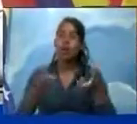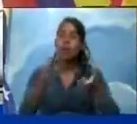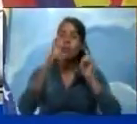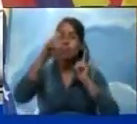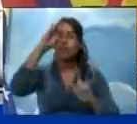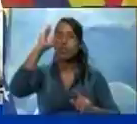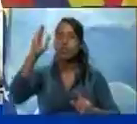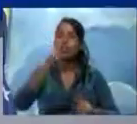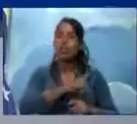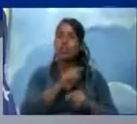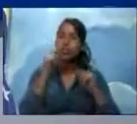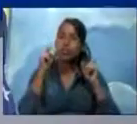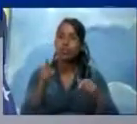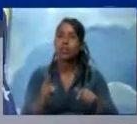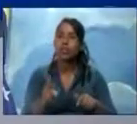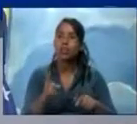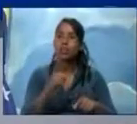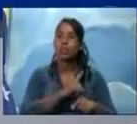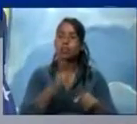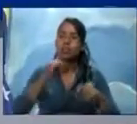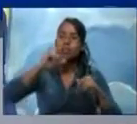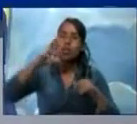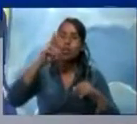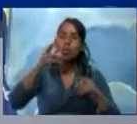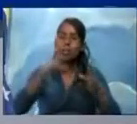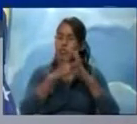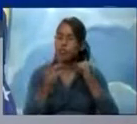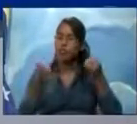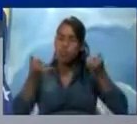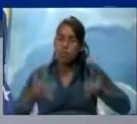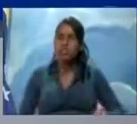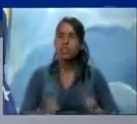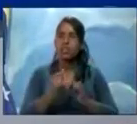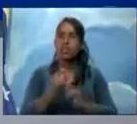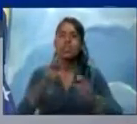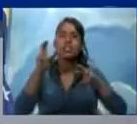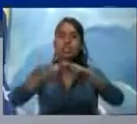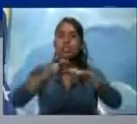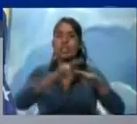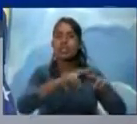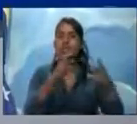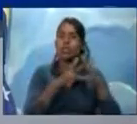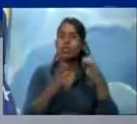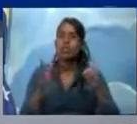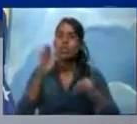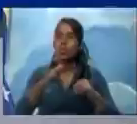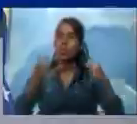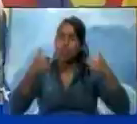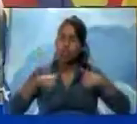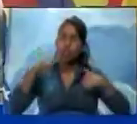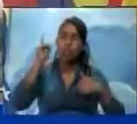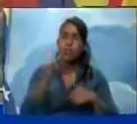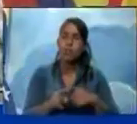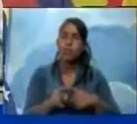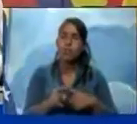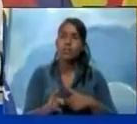Dios, Maelito, que usted, mi Juan, mis hijos, el cielito, el cielote, y yo